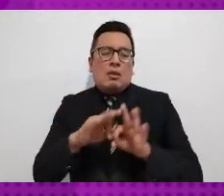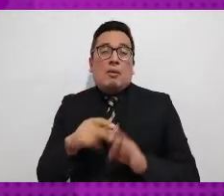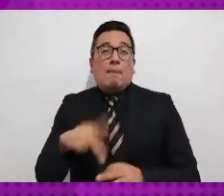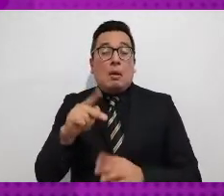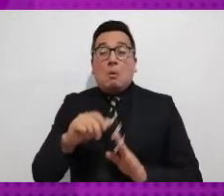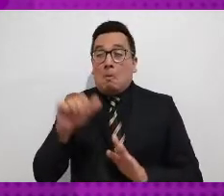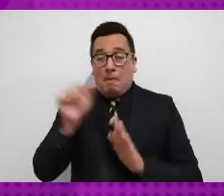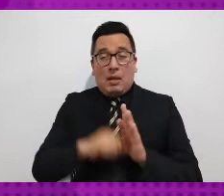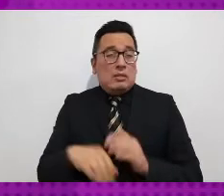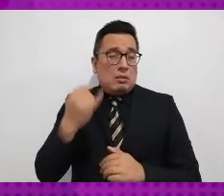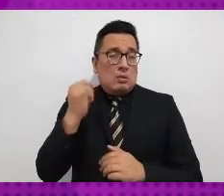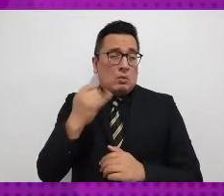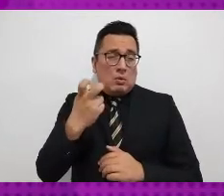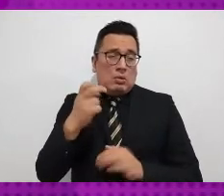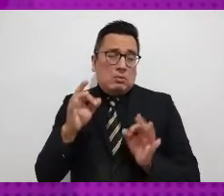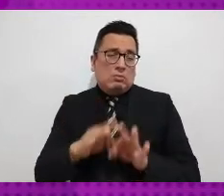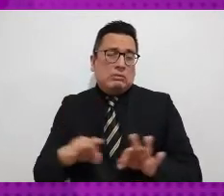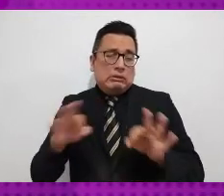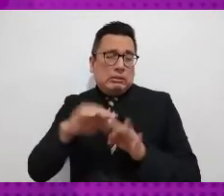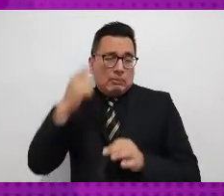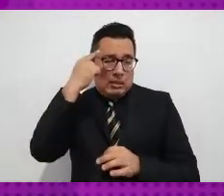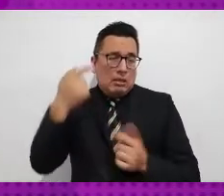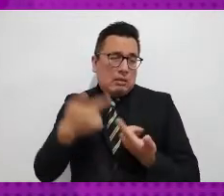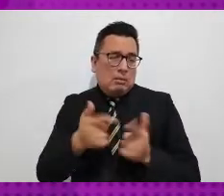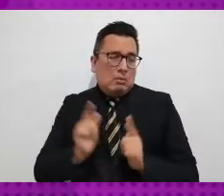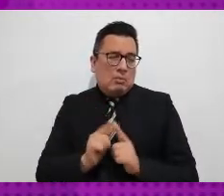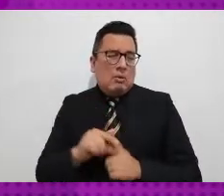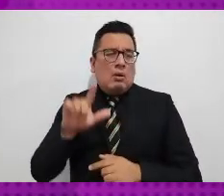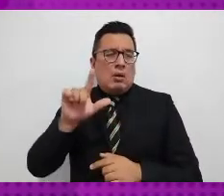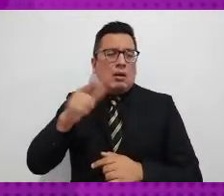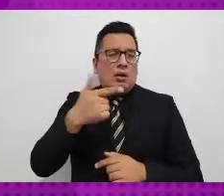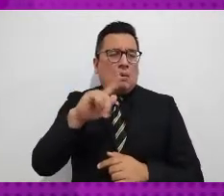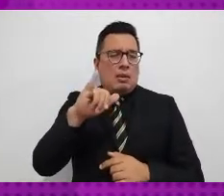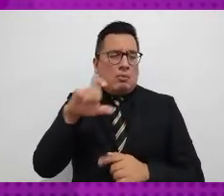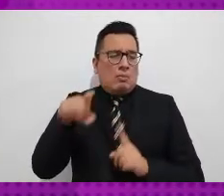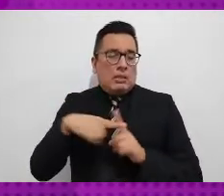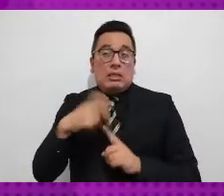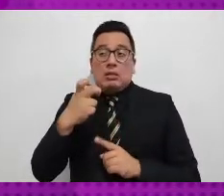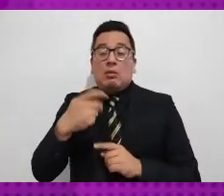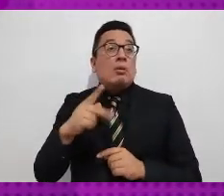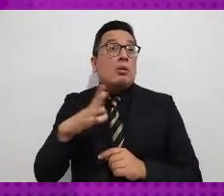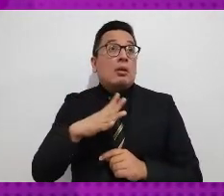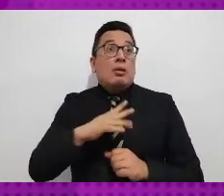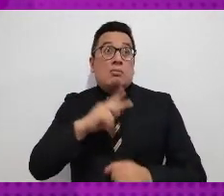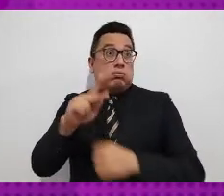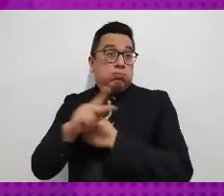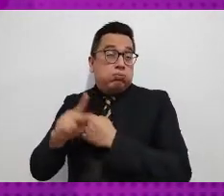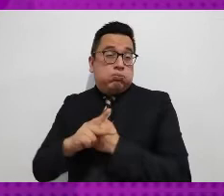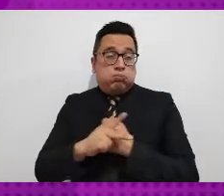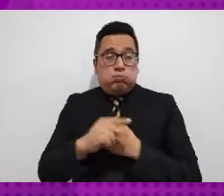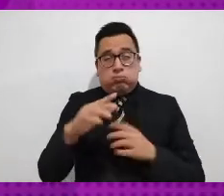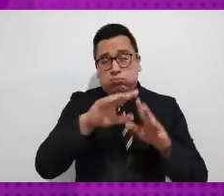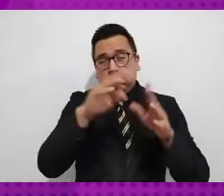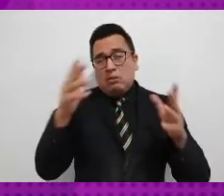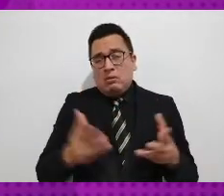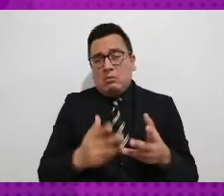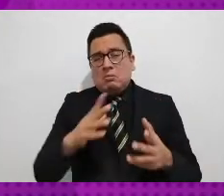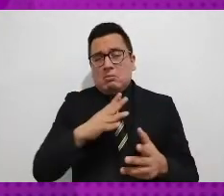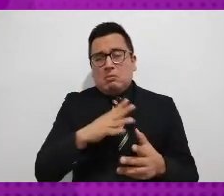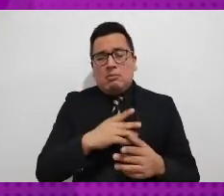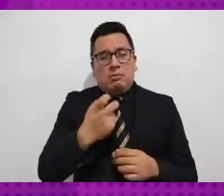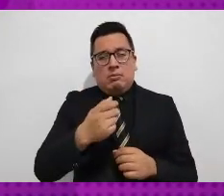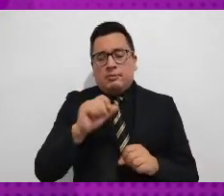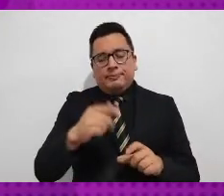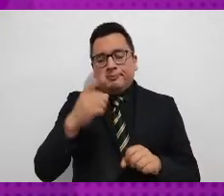pues es todo el mes de junio. Y es de manera internacional. Así es, en muchos países. En la mayoría de los países